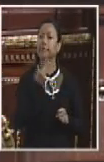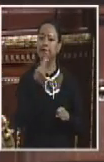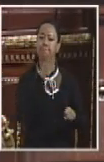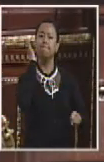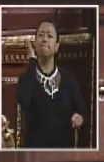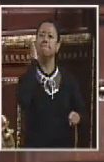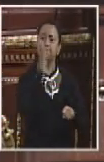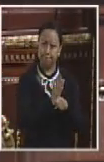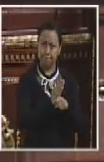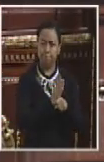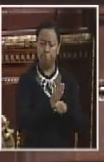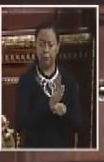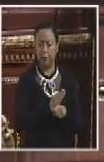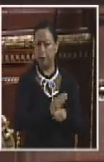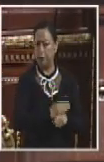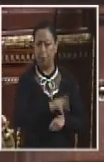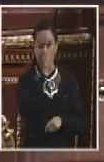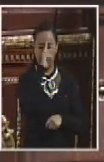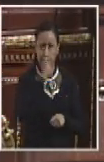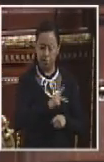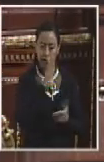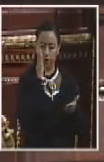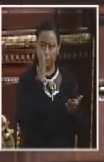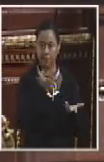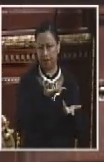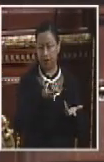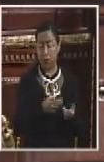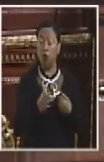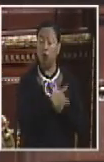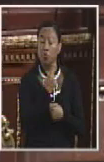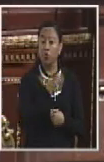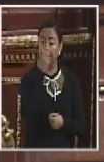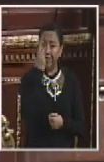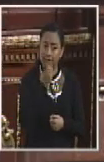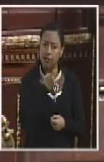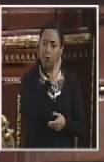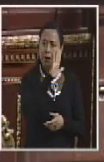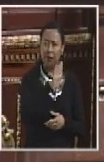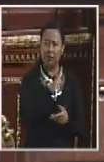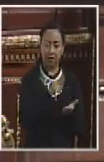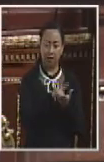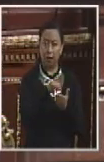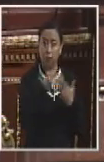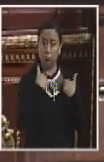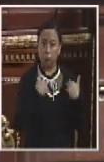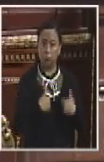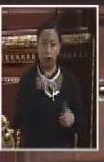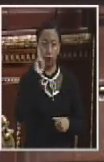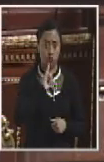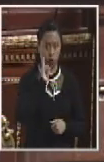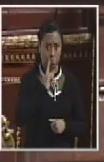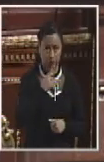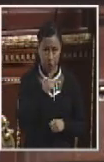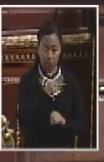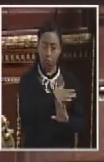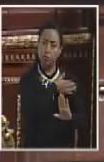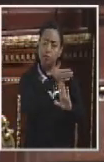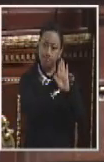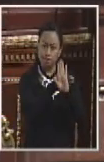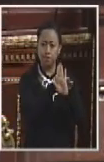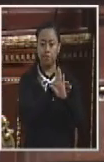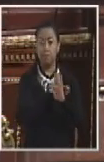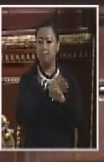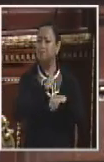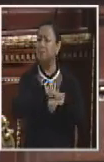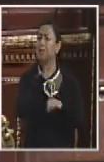pena máxima de castigo, pues constituyen una violación flagrante contra los derechos humanos de las mujeres, en especial